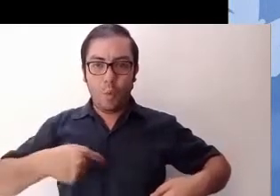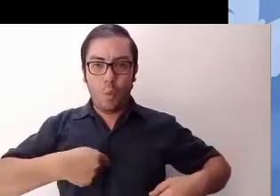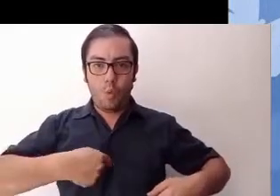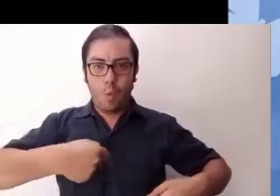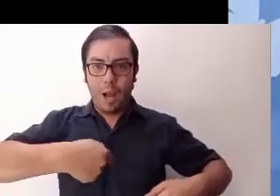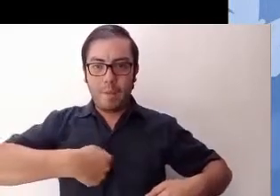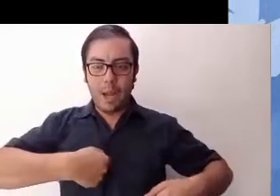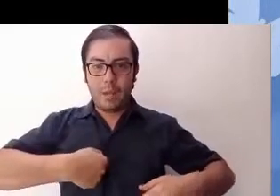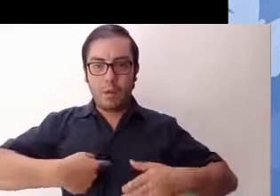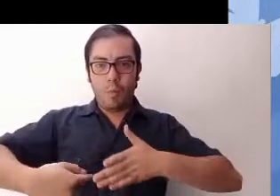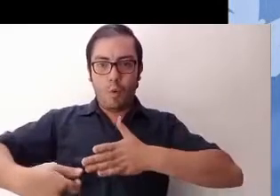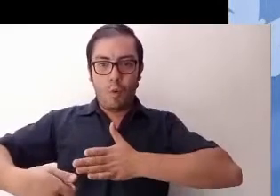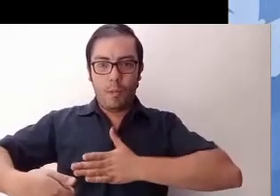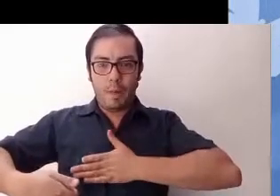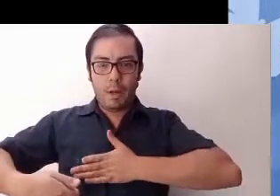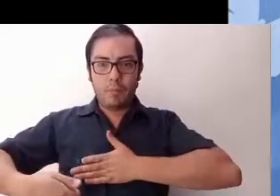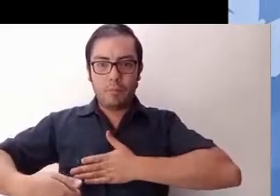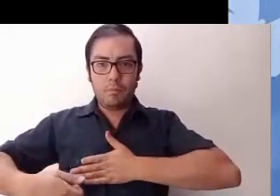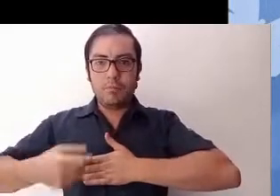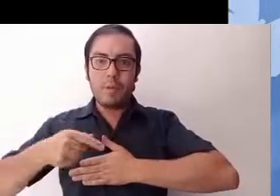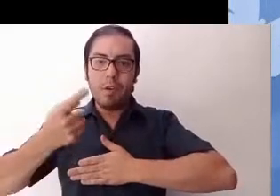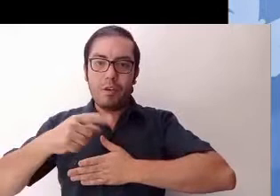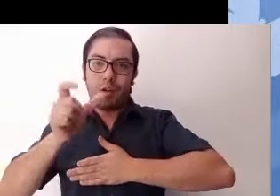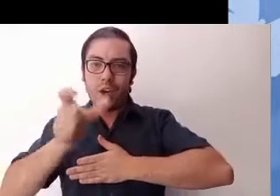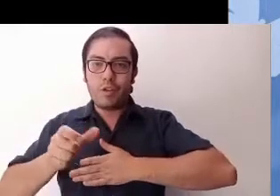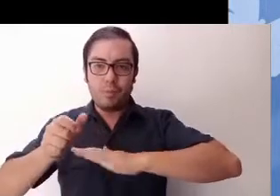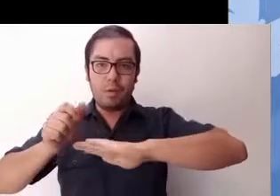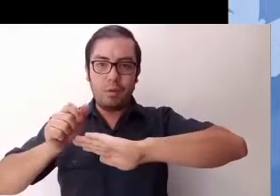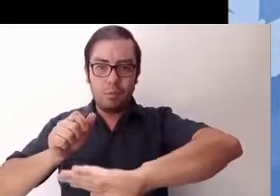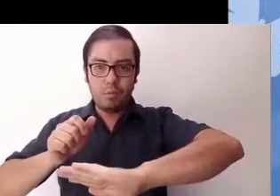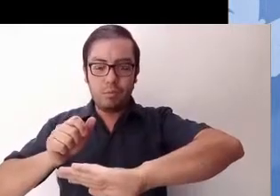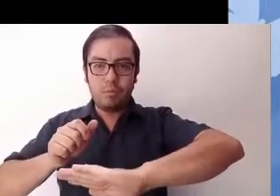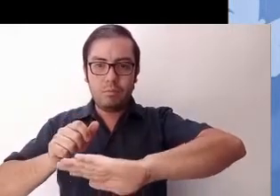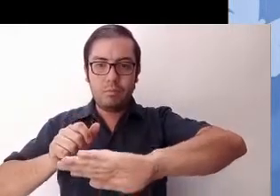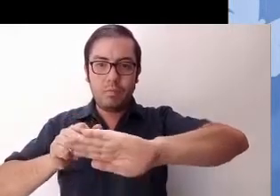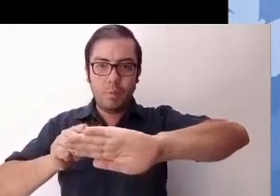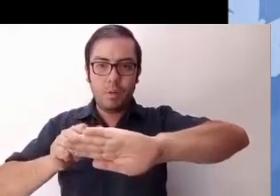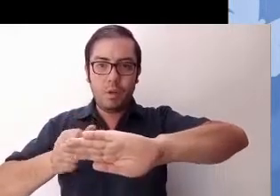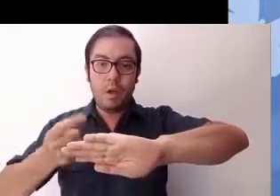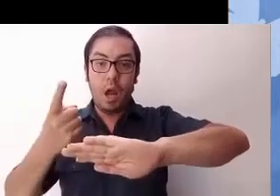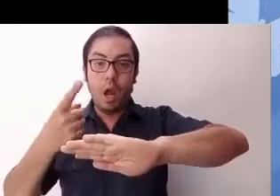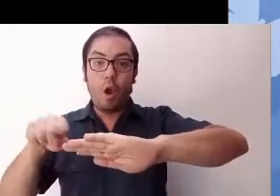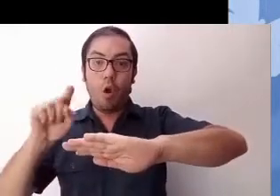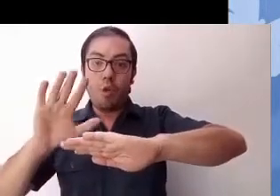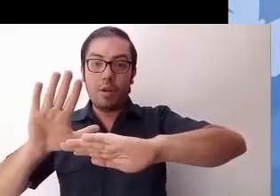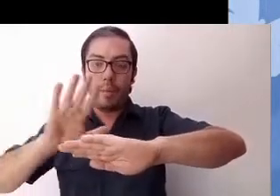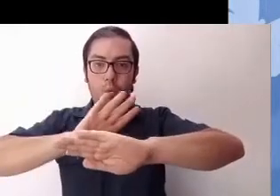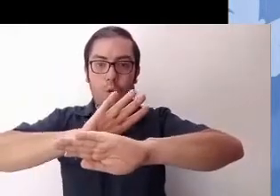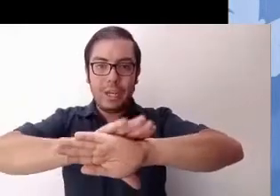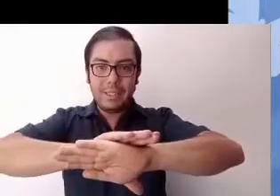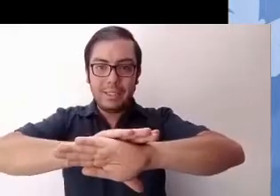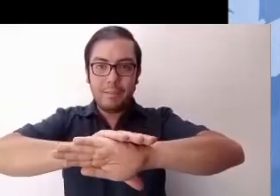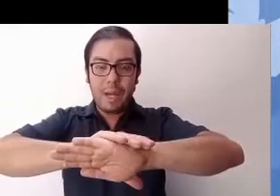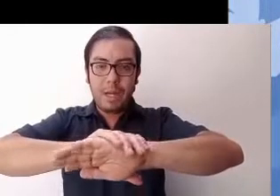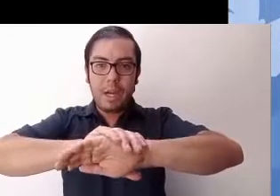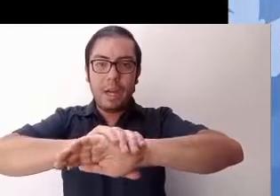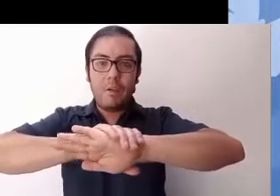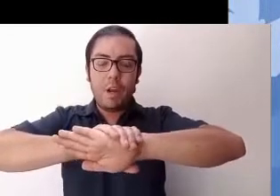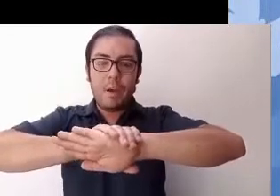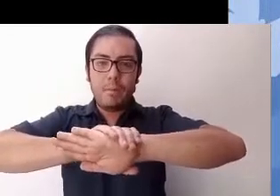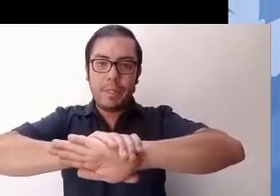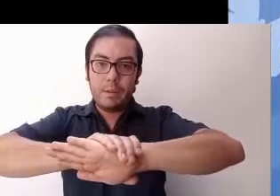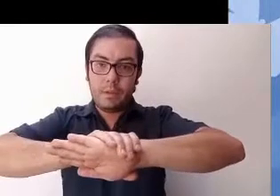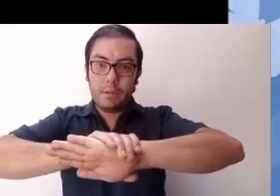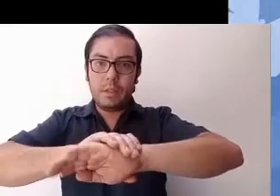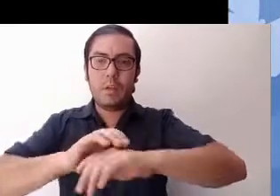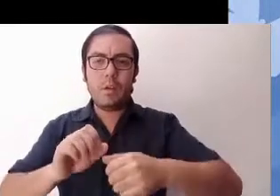por encima y voy a generar las compresiones. ¿Qué tanto tengo que comprimir? Tengo que comprimir más o menos